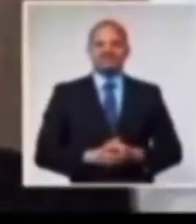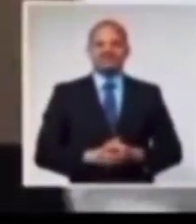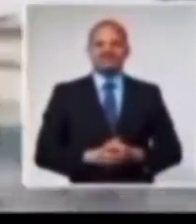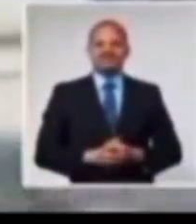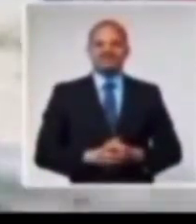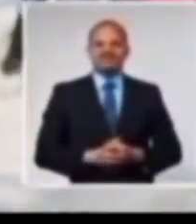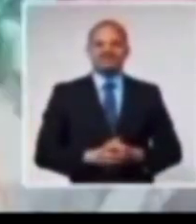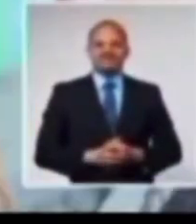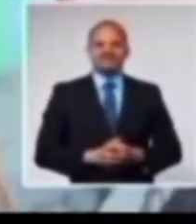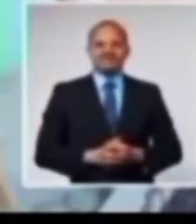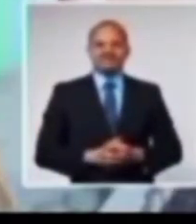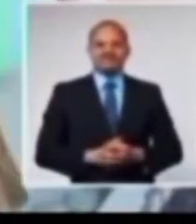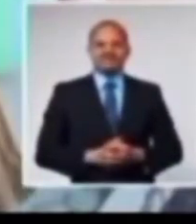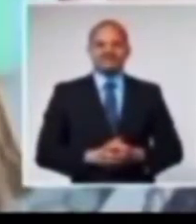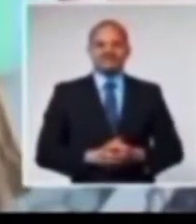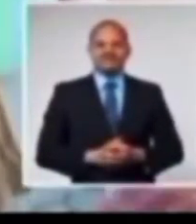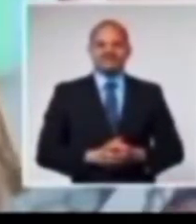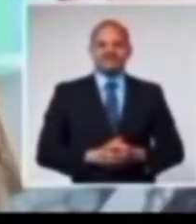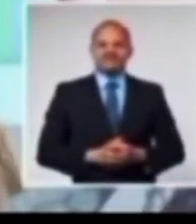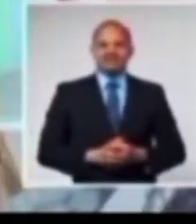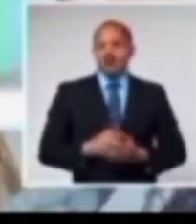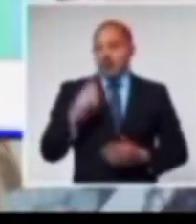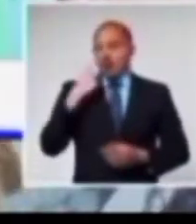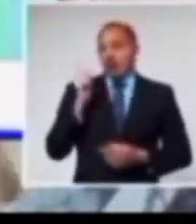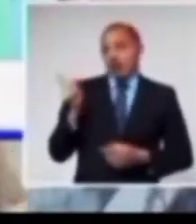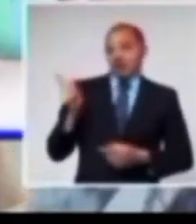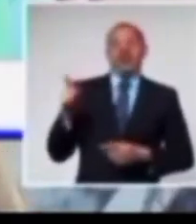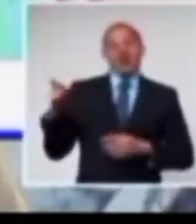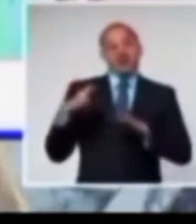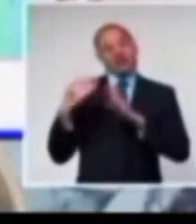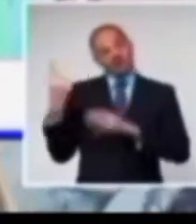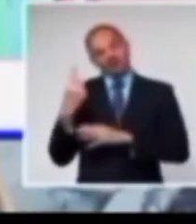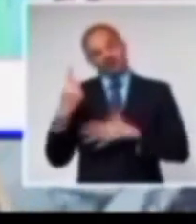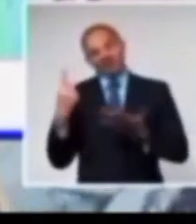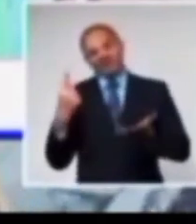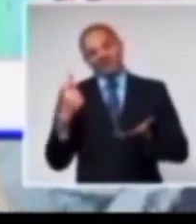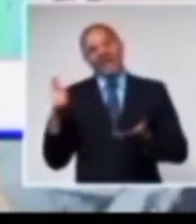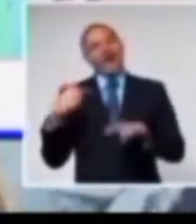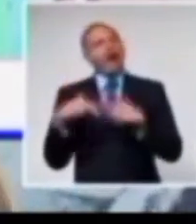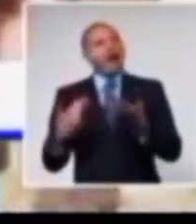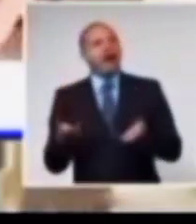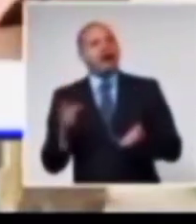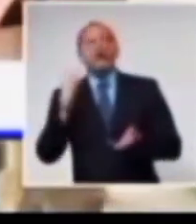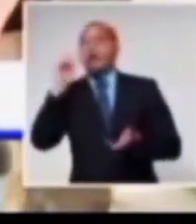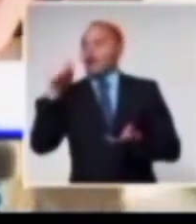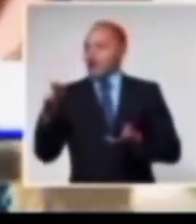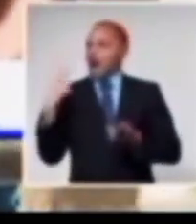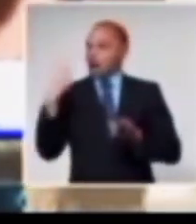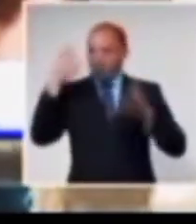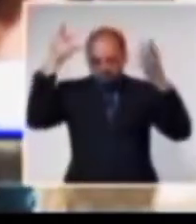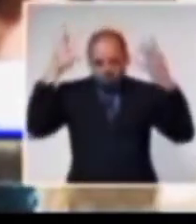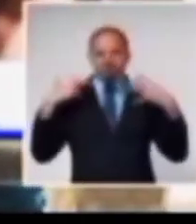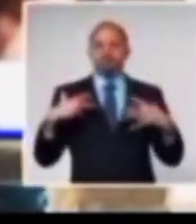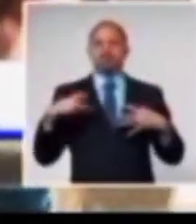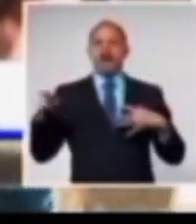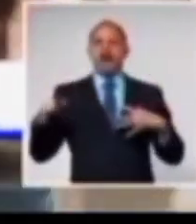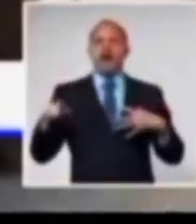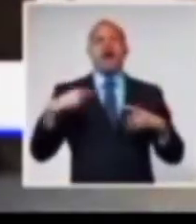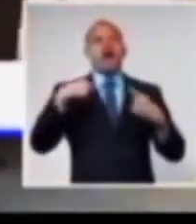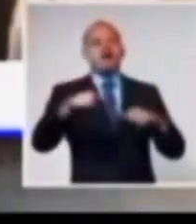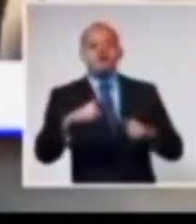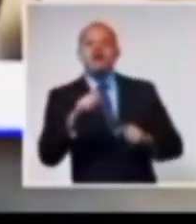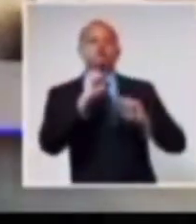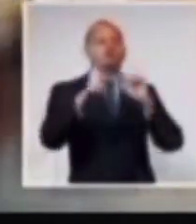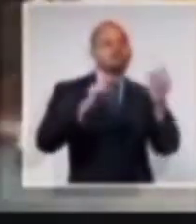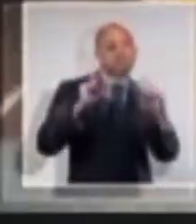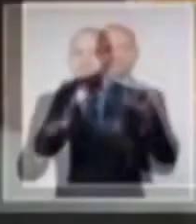He ido a los agros, a las tiendas, pero como vive sola, y esa es la manera que he encontrado de salir, de protegerse. La